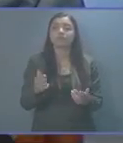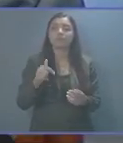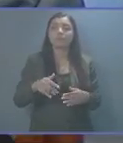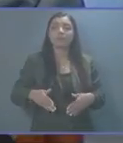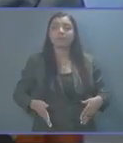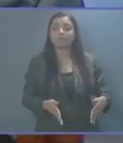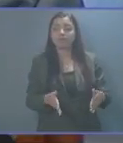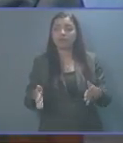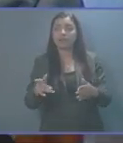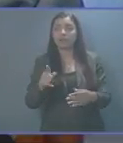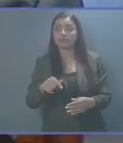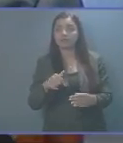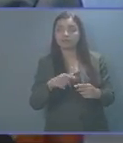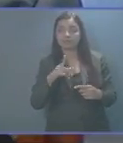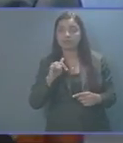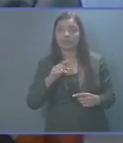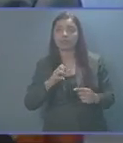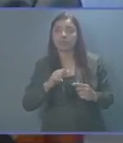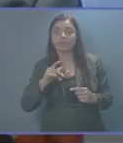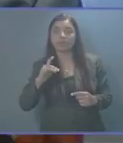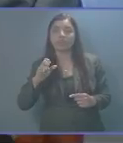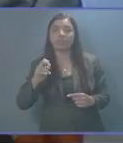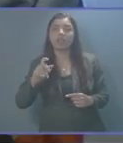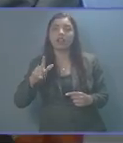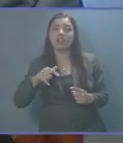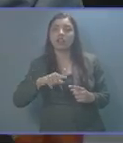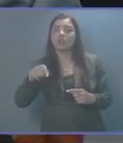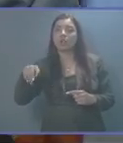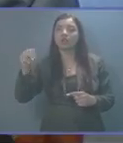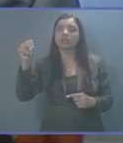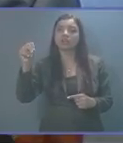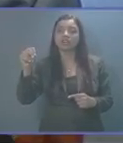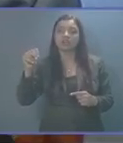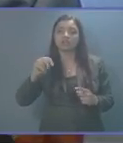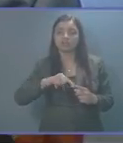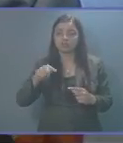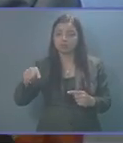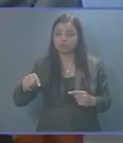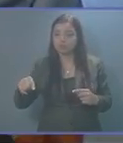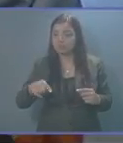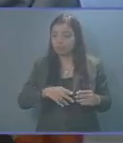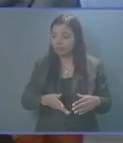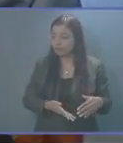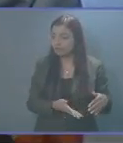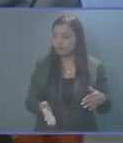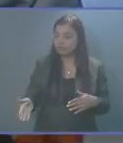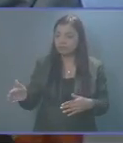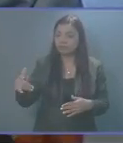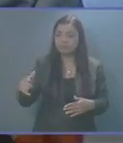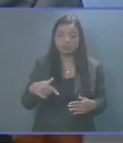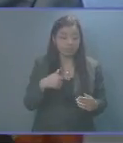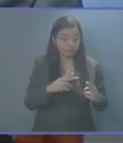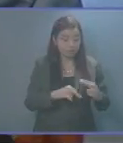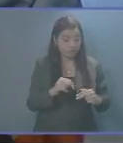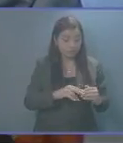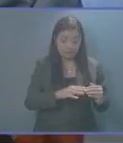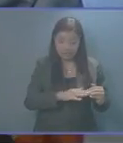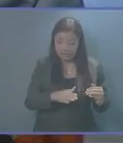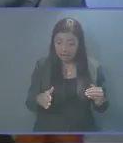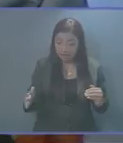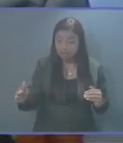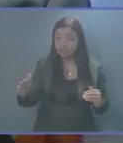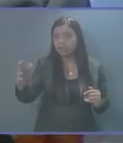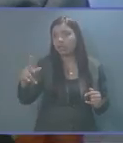calle une la longitudinal del norte a ambas presas. Si nosotros pavimentamos estas